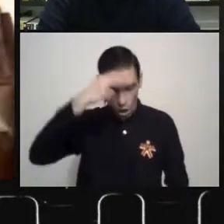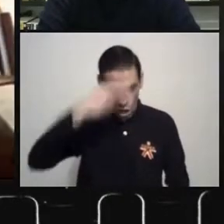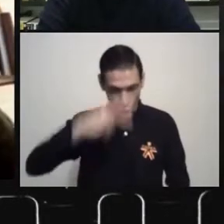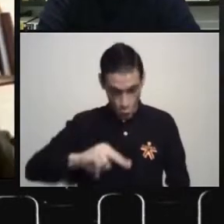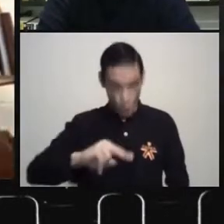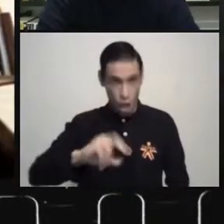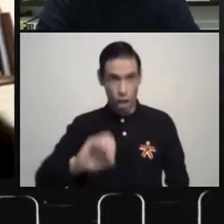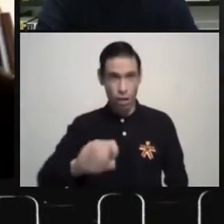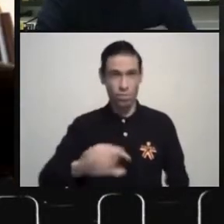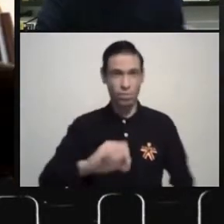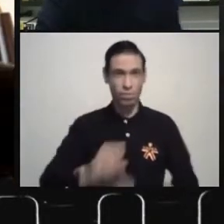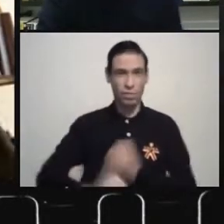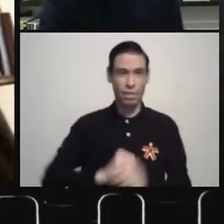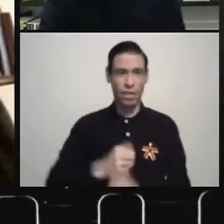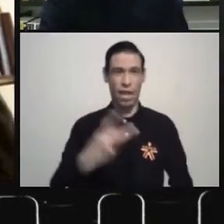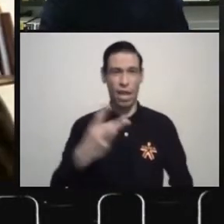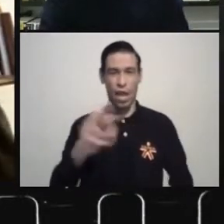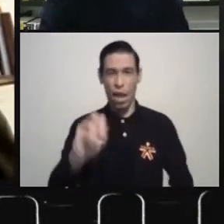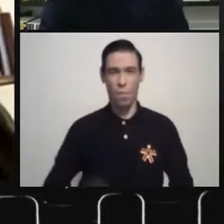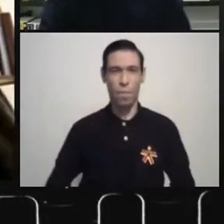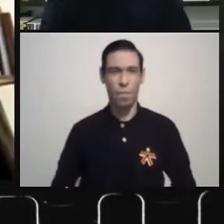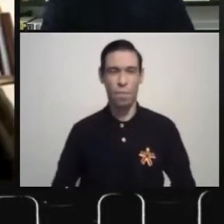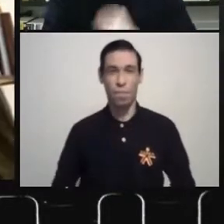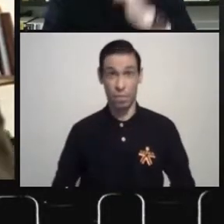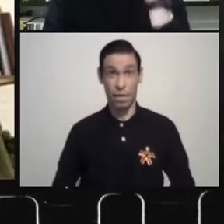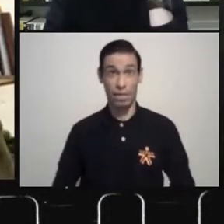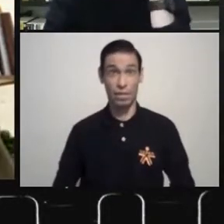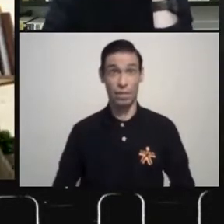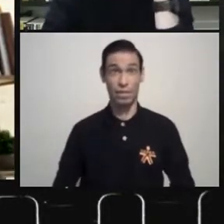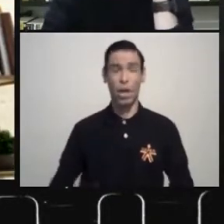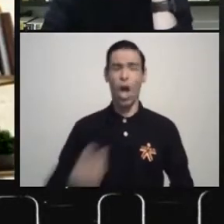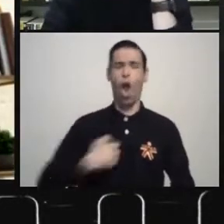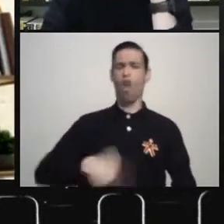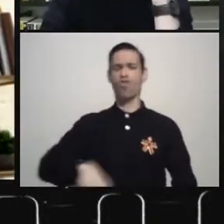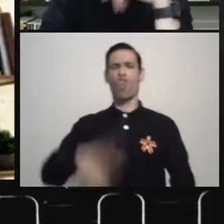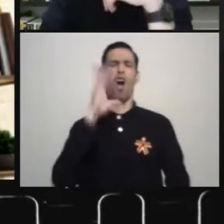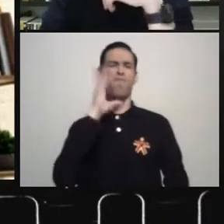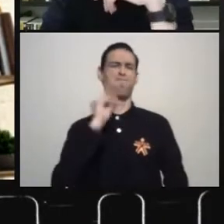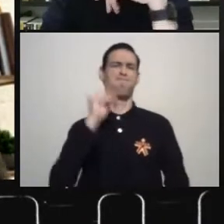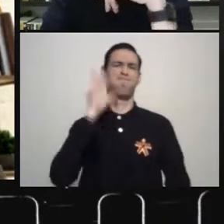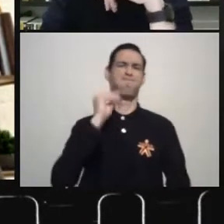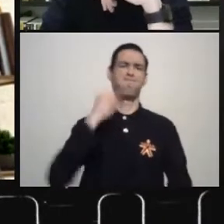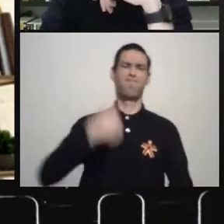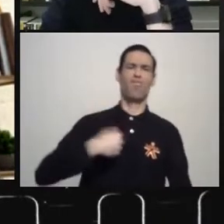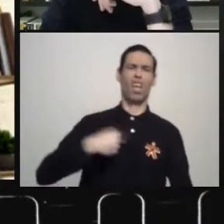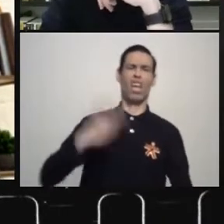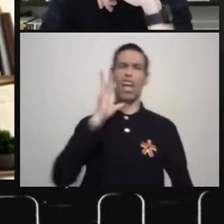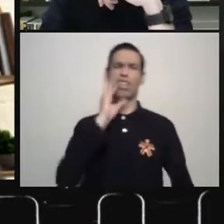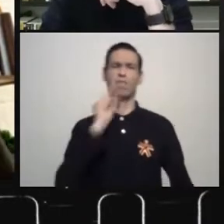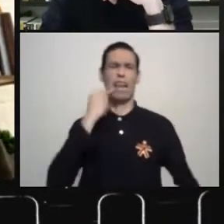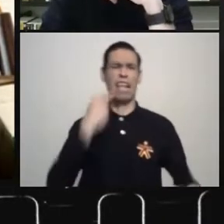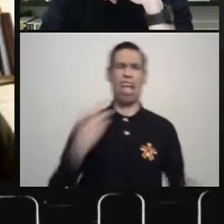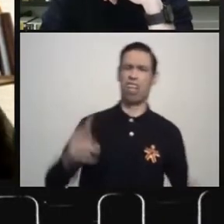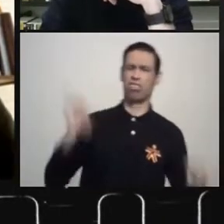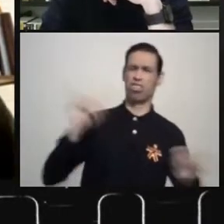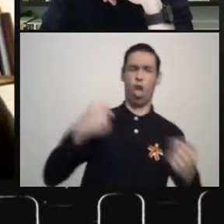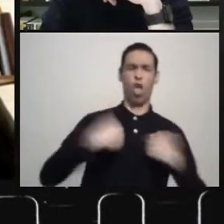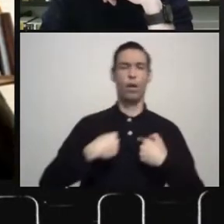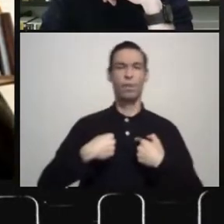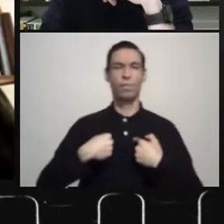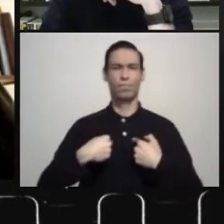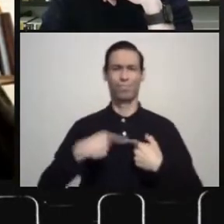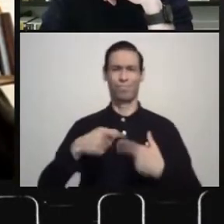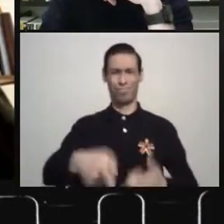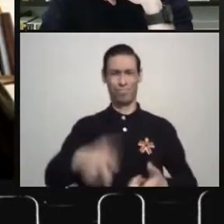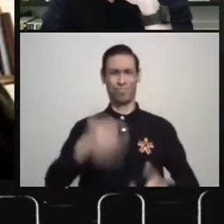sabe soy yo, mi hijo me va a decir, tú también, loco. O sea, yo también ya sé huevonadas. Entonces, creo que eso a nivel profesional también pasa